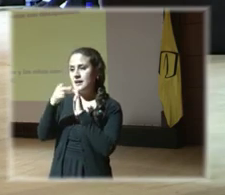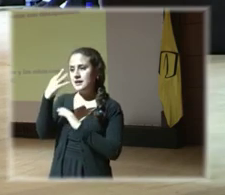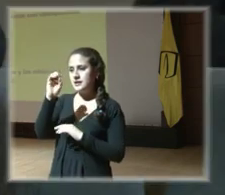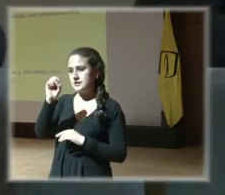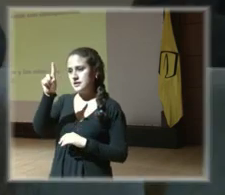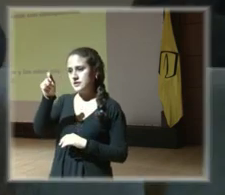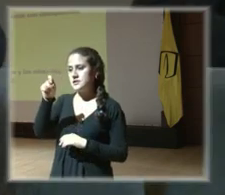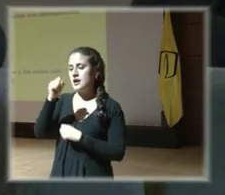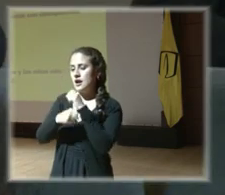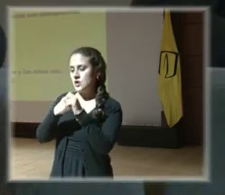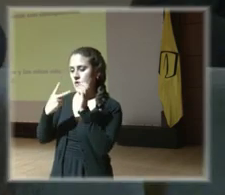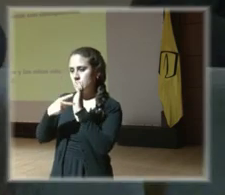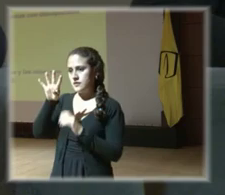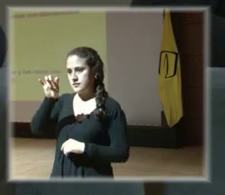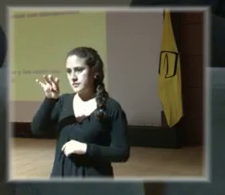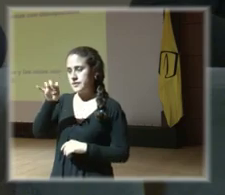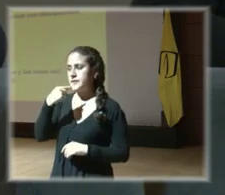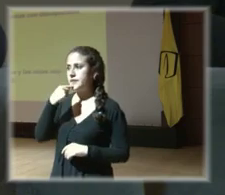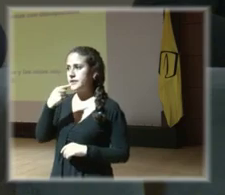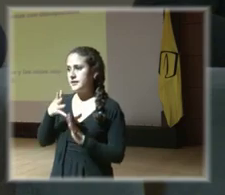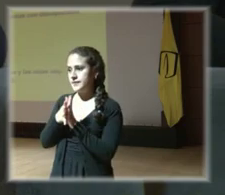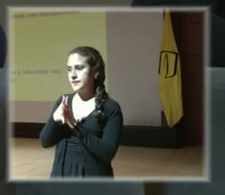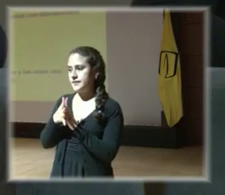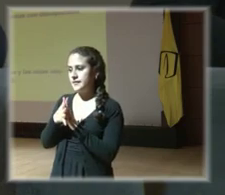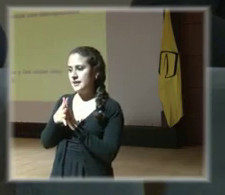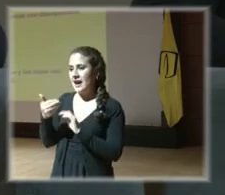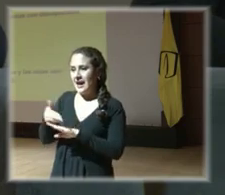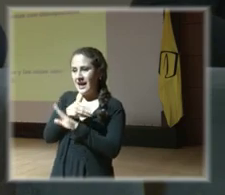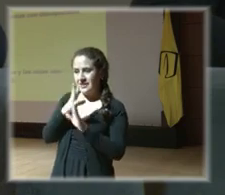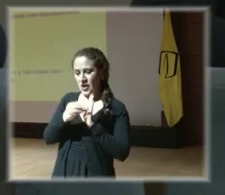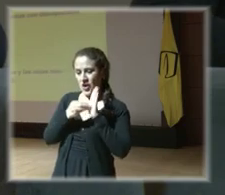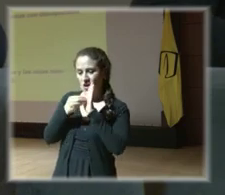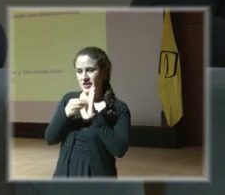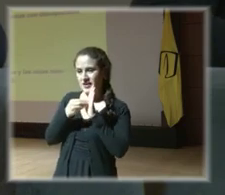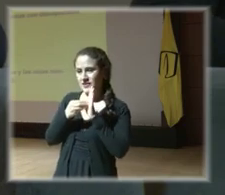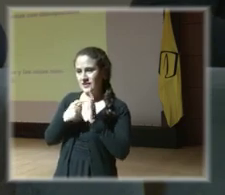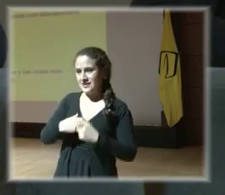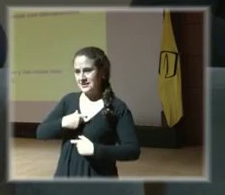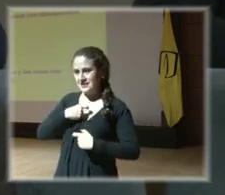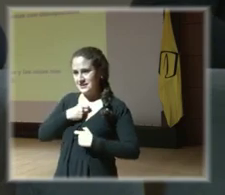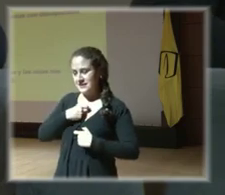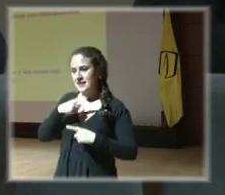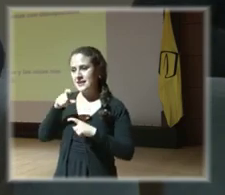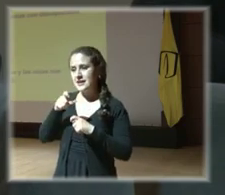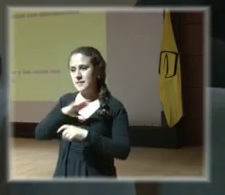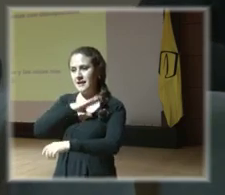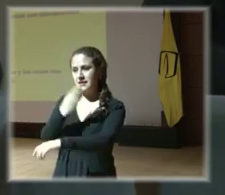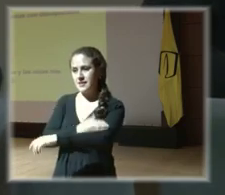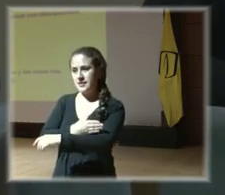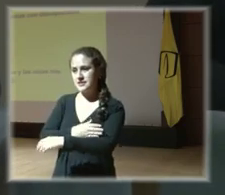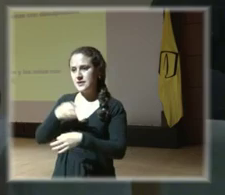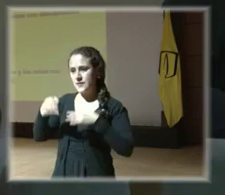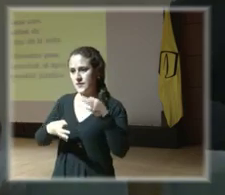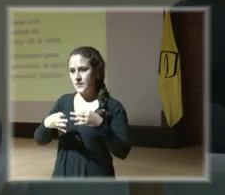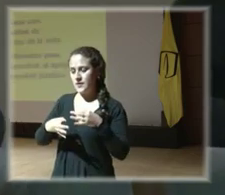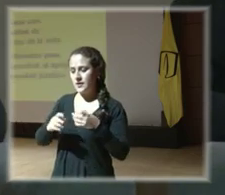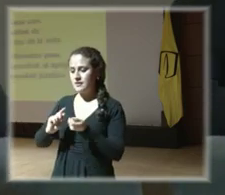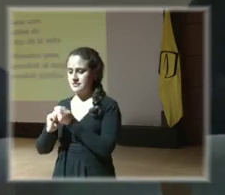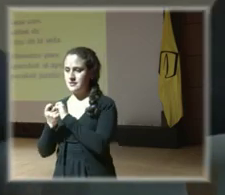del 2009 que modificó el Código Civil en lo relativo a la capacidad jurídica plantea